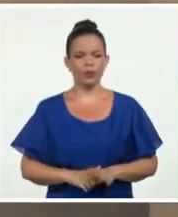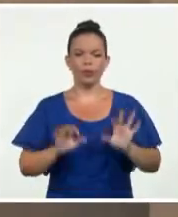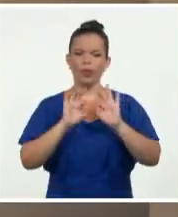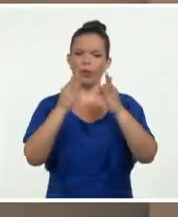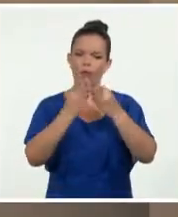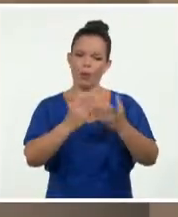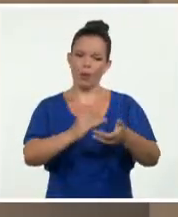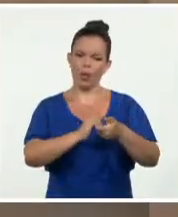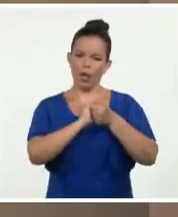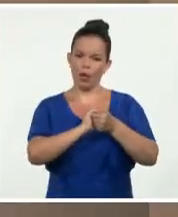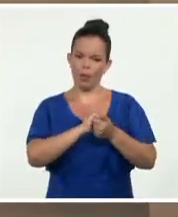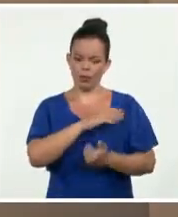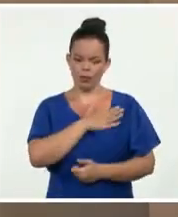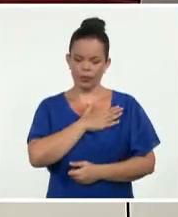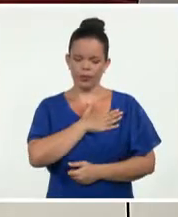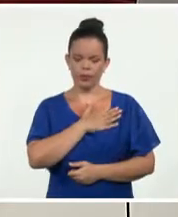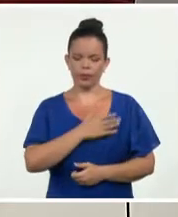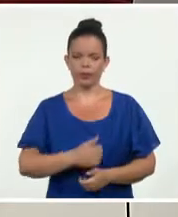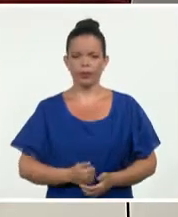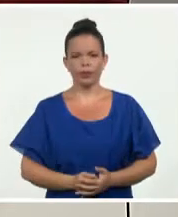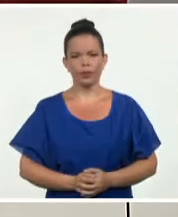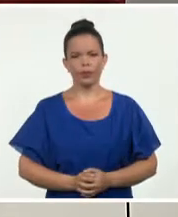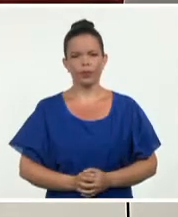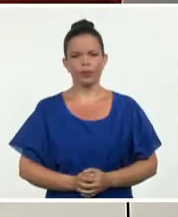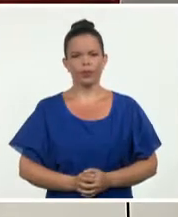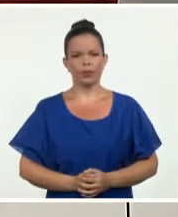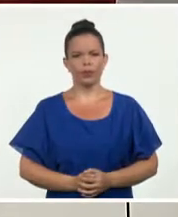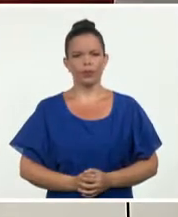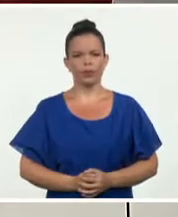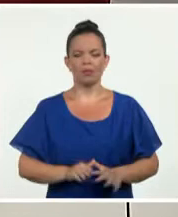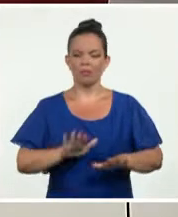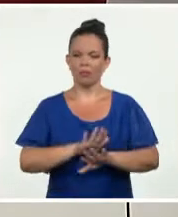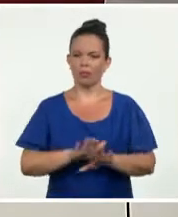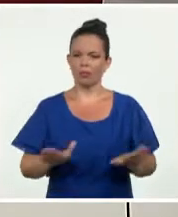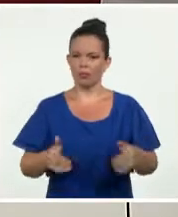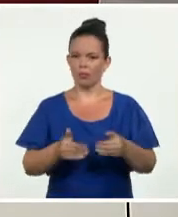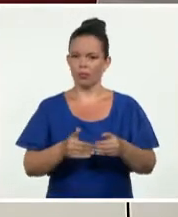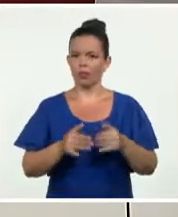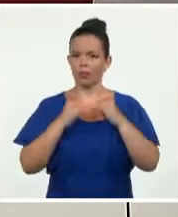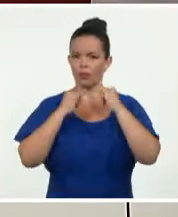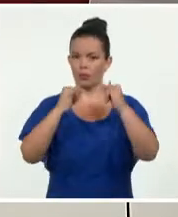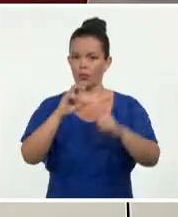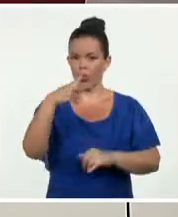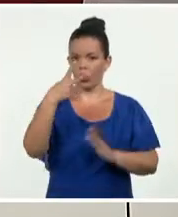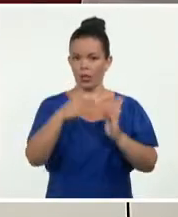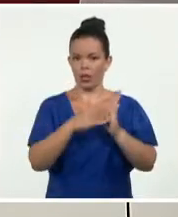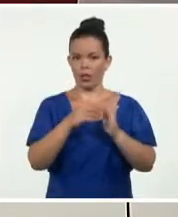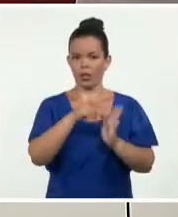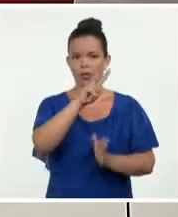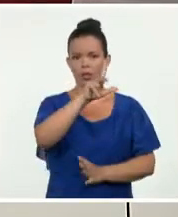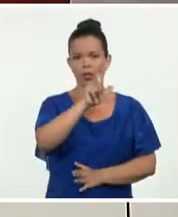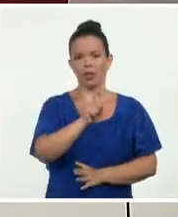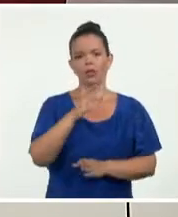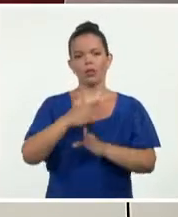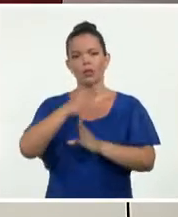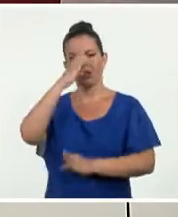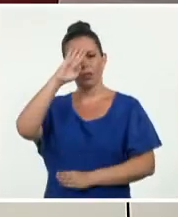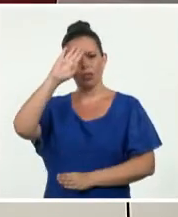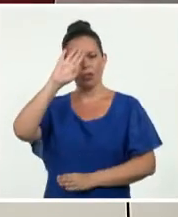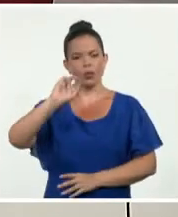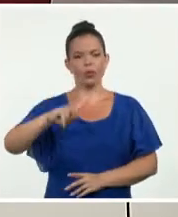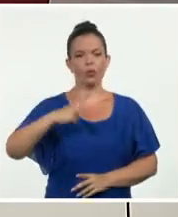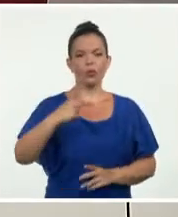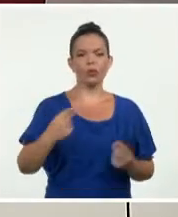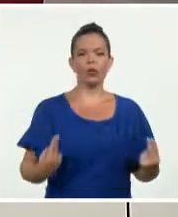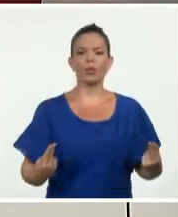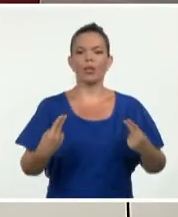amigos nuestras condolencias. Y me despido informándoles que a las 2 de la tarde jugarán Villa Clara y Santiago de Cuba en el segundo partido de la